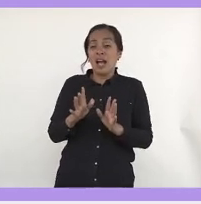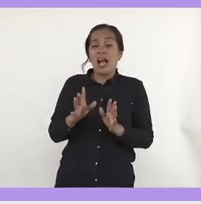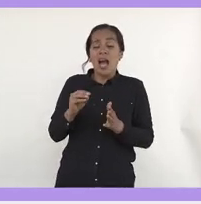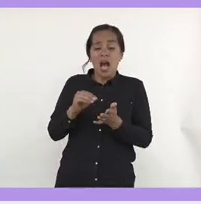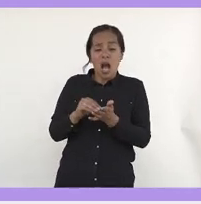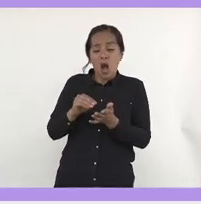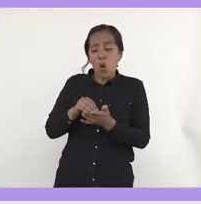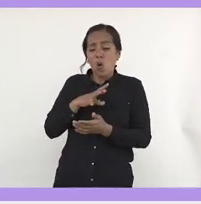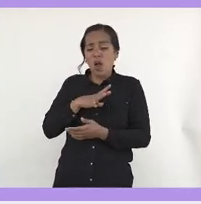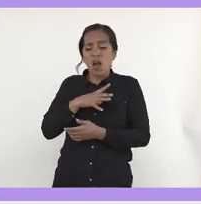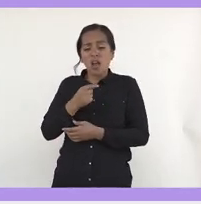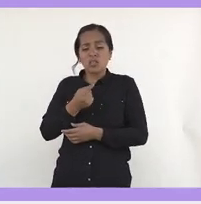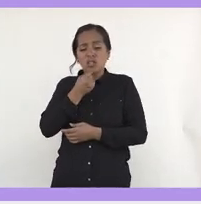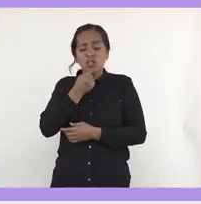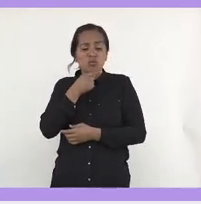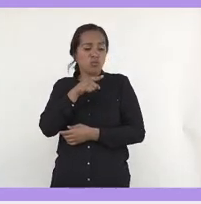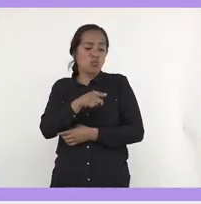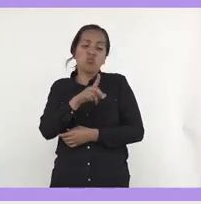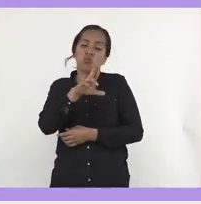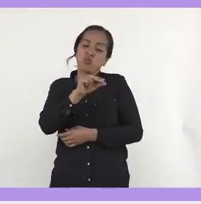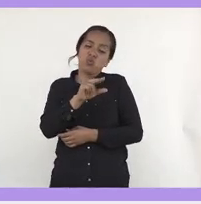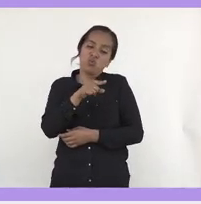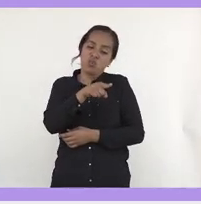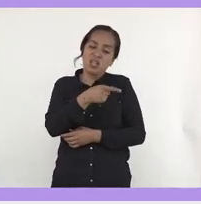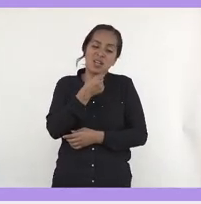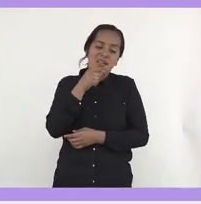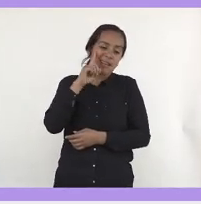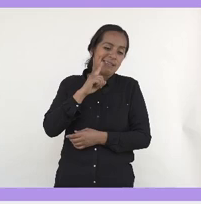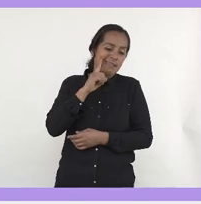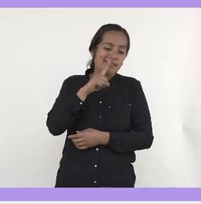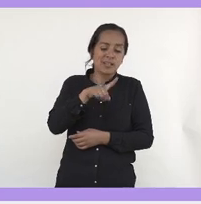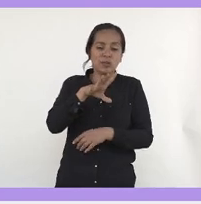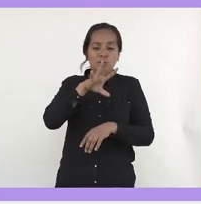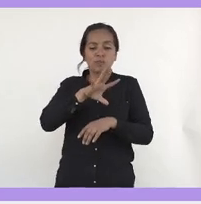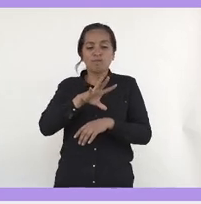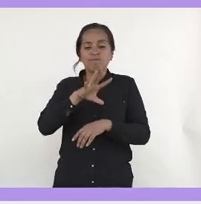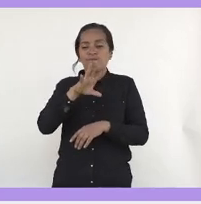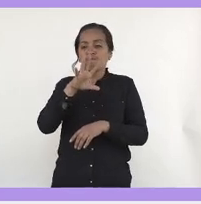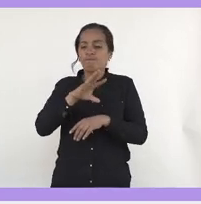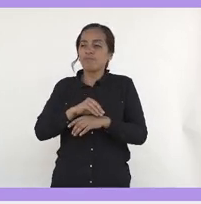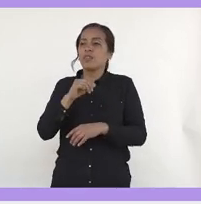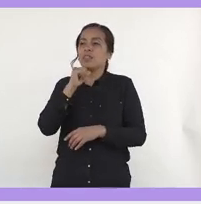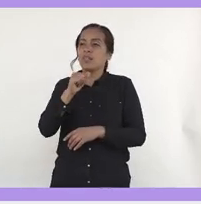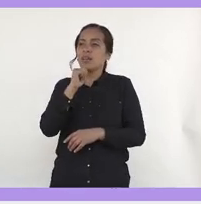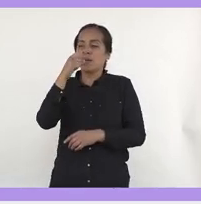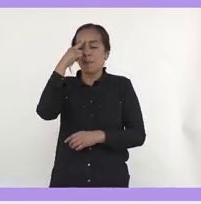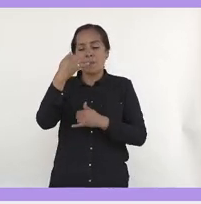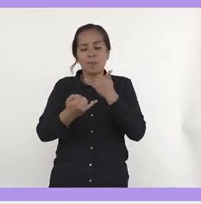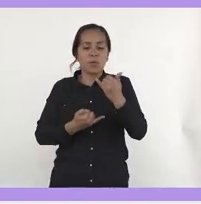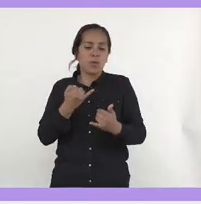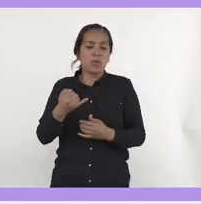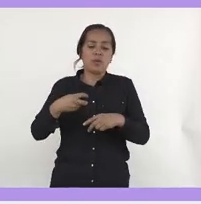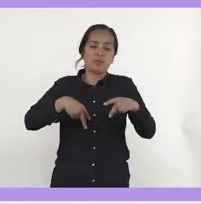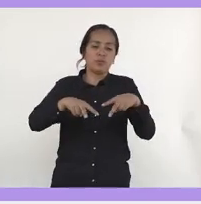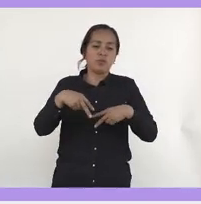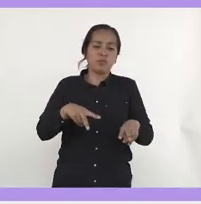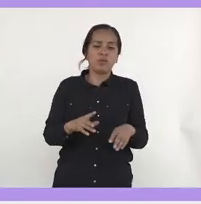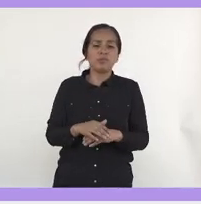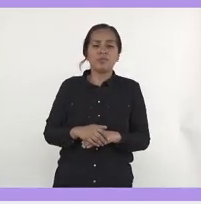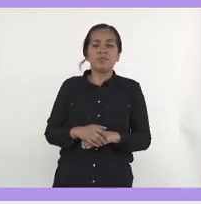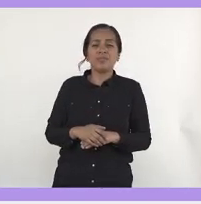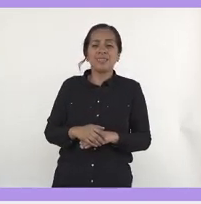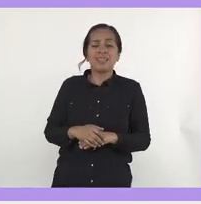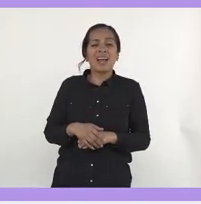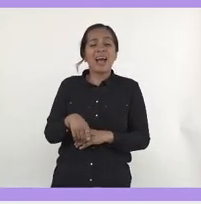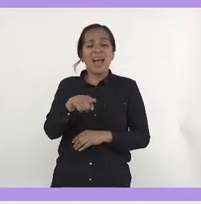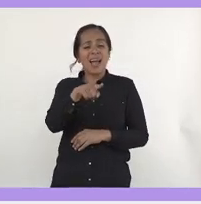todavía que no las dejan jugar fútbol eso todavía pasa entonces cuando hay este tipo de de situaciones y que venga hoy